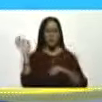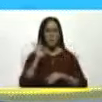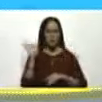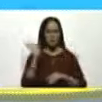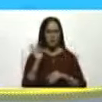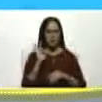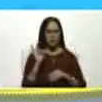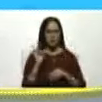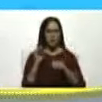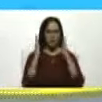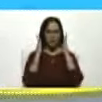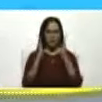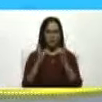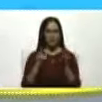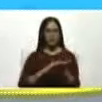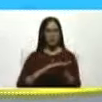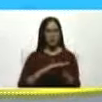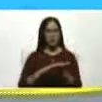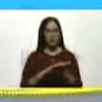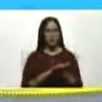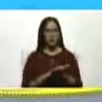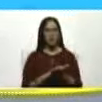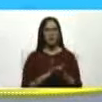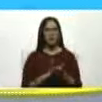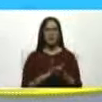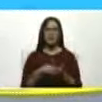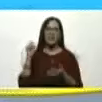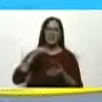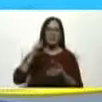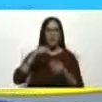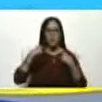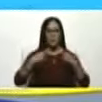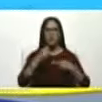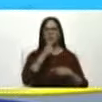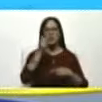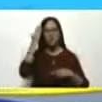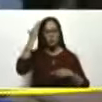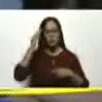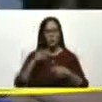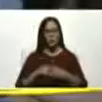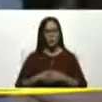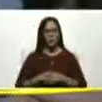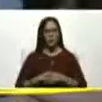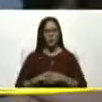90.6% de casos atendidos y resueltos de las demandas populares? ¿Quién se enteró?